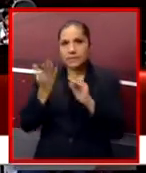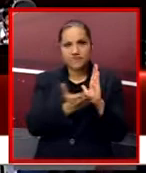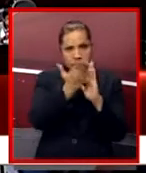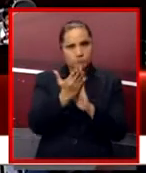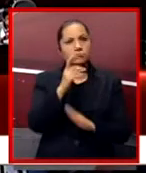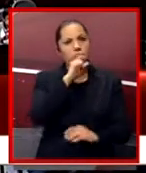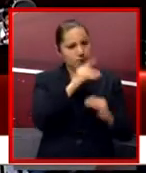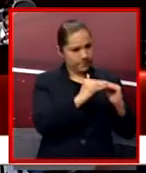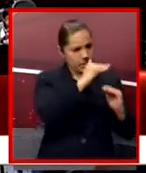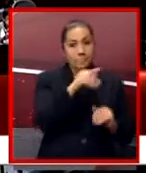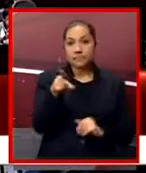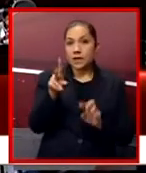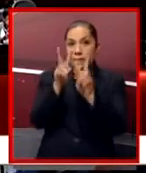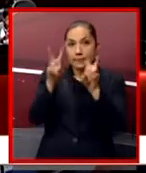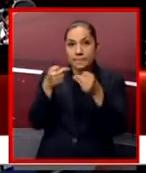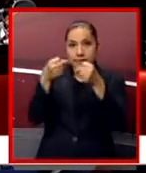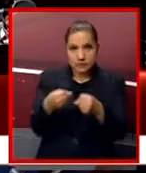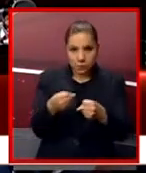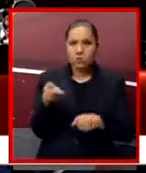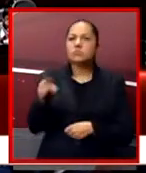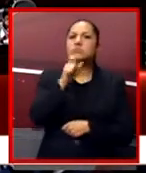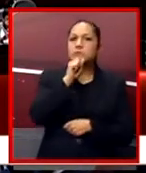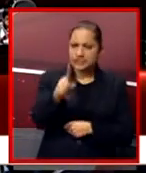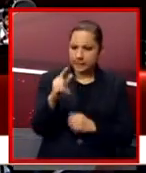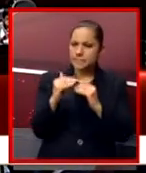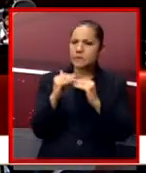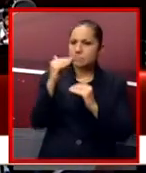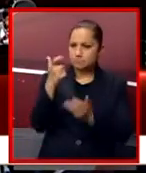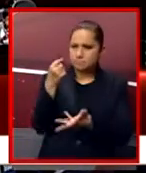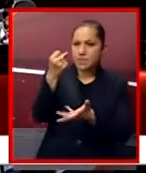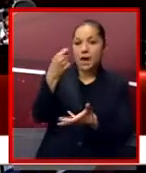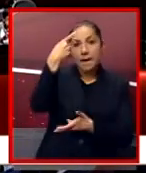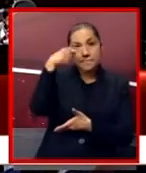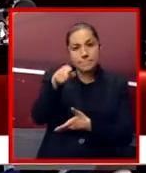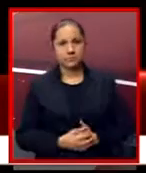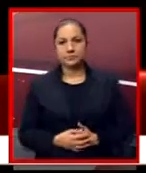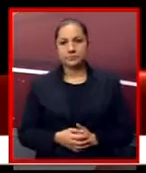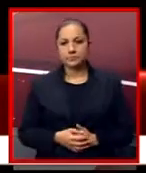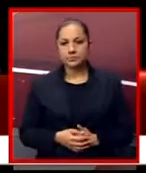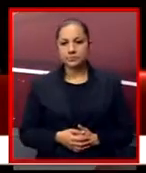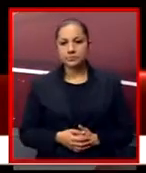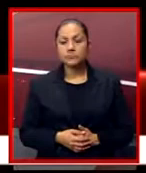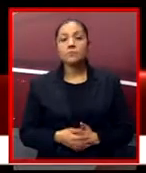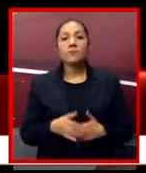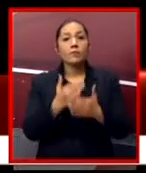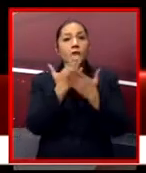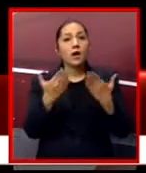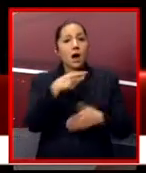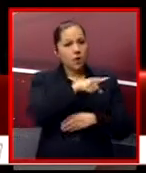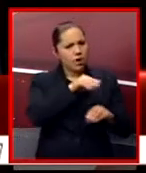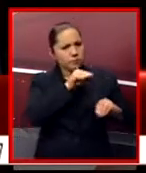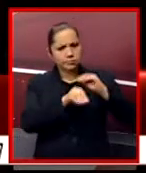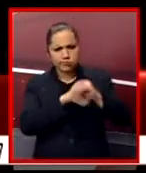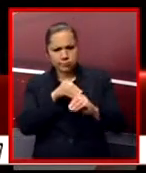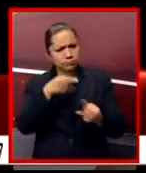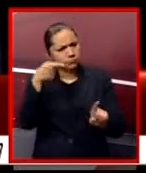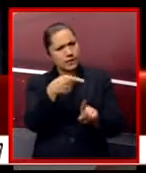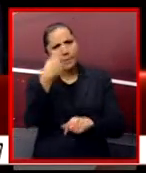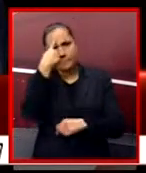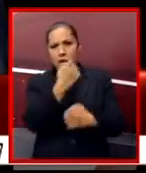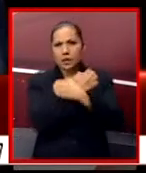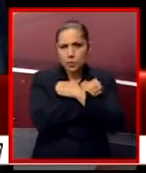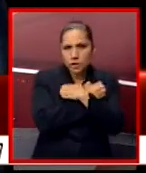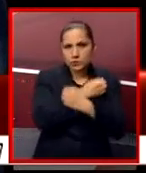a seguridad para implementar el marco jurídico en materia de desaparición forzada. Propone los recursos destinados a educación y ciencia